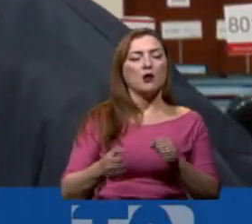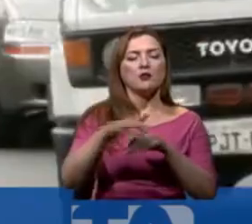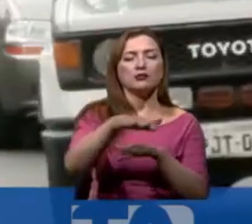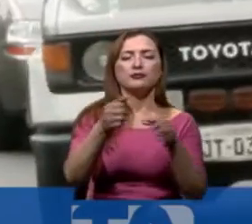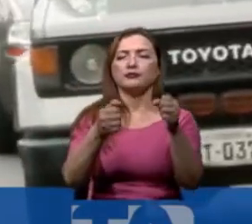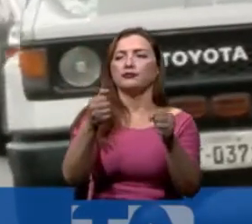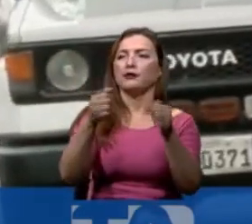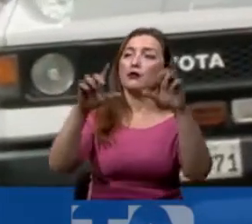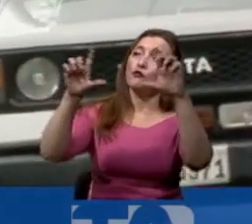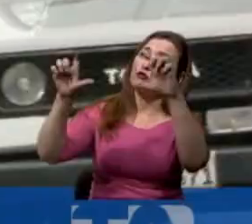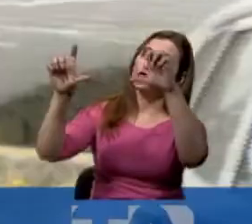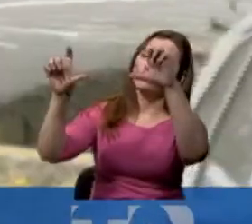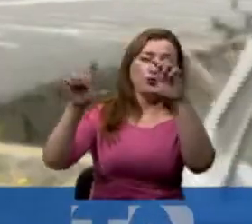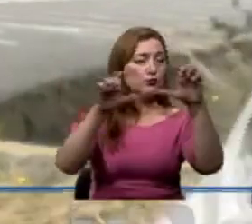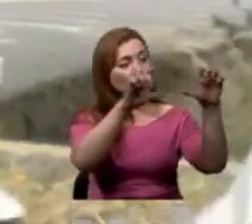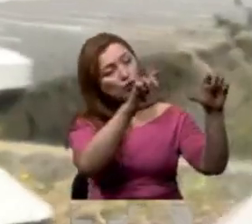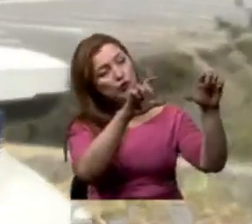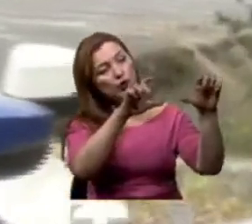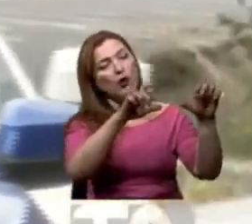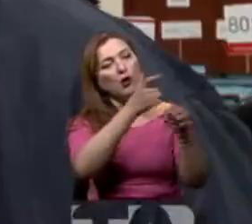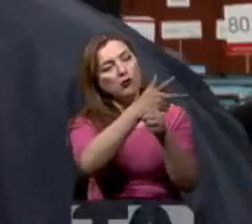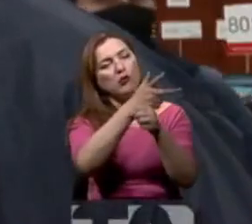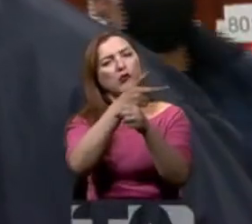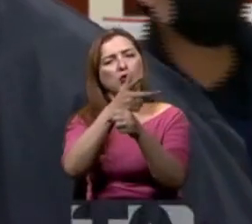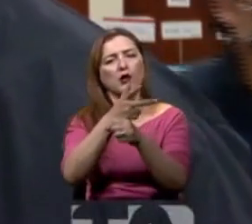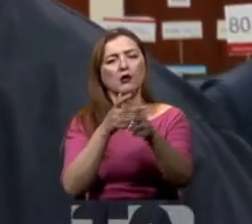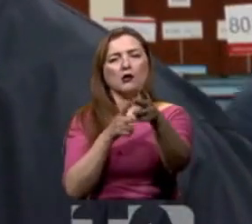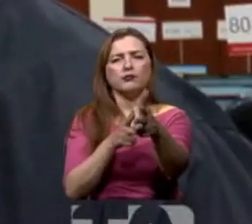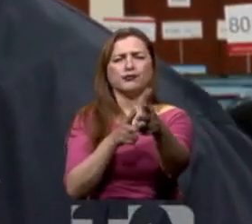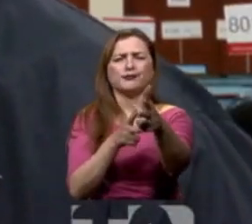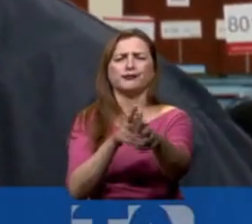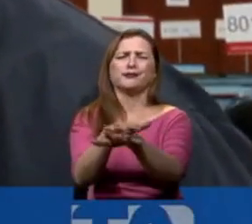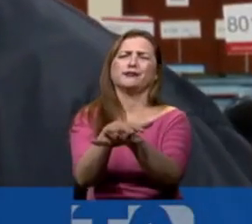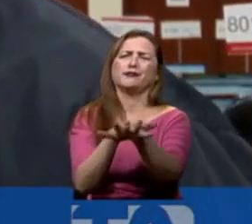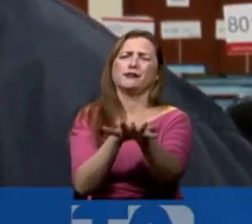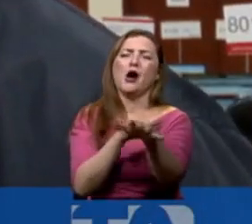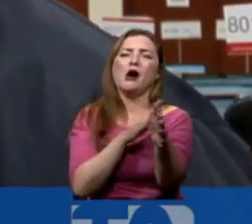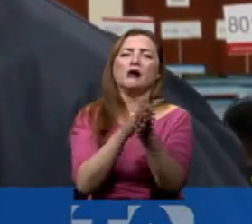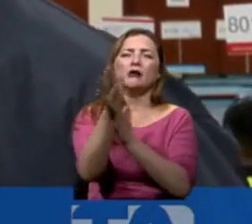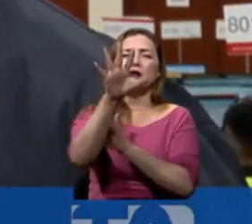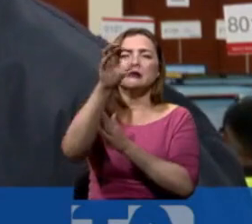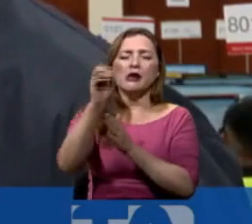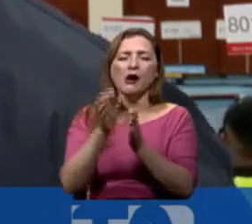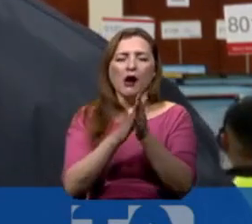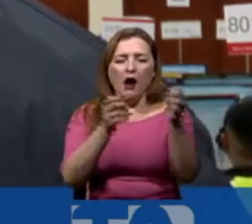una cadena, viene un vehículo, va más lento, entonces una circulación que debería estar a 50 kilómetros por hora puede estar bajando